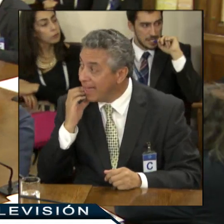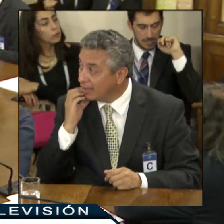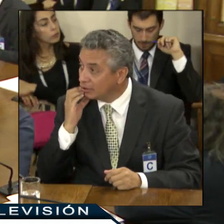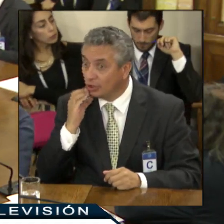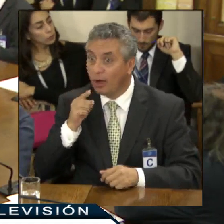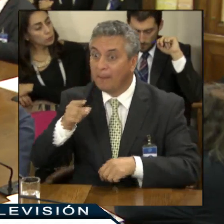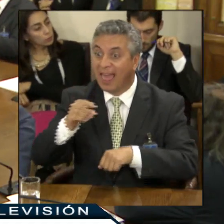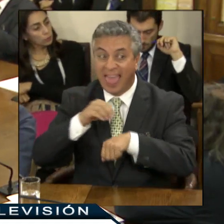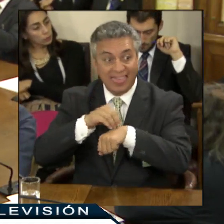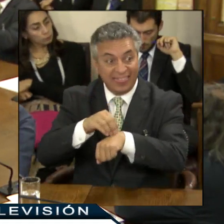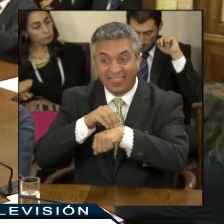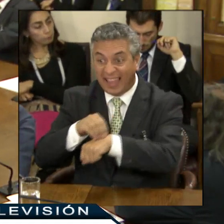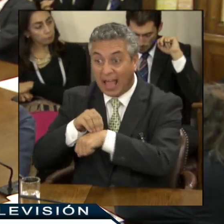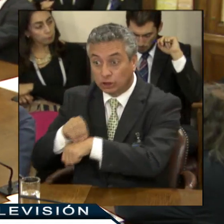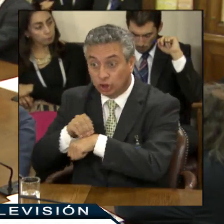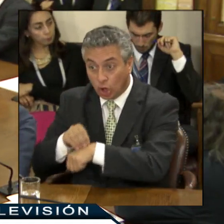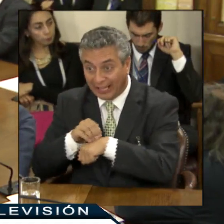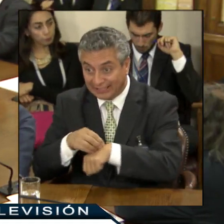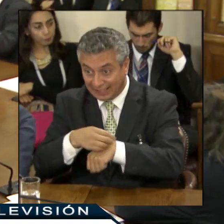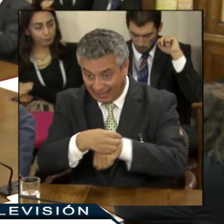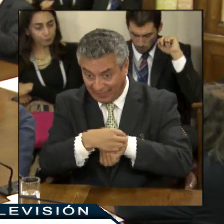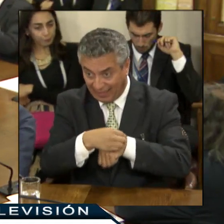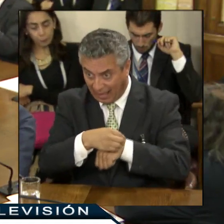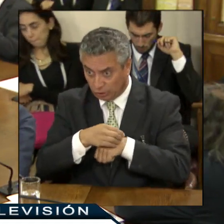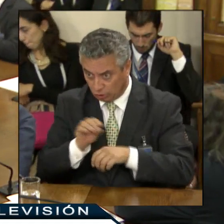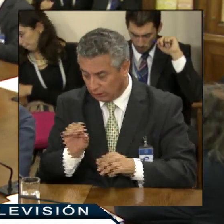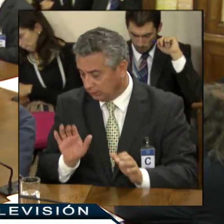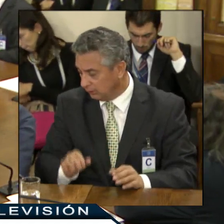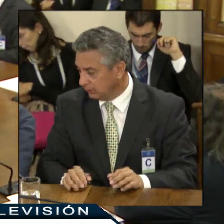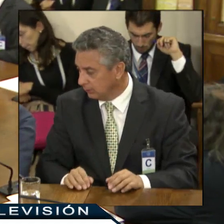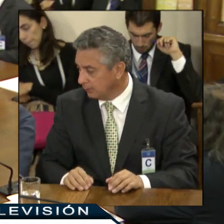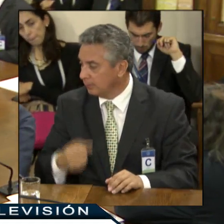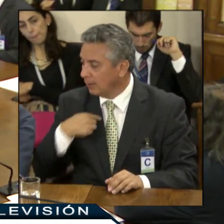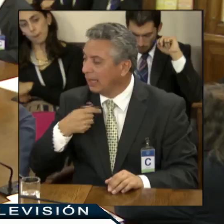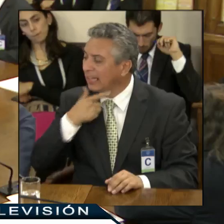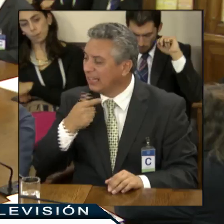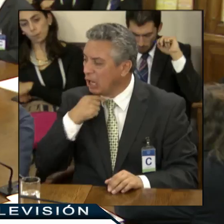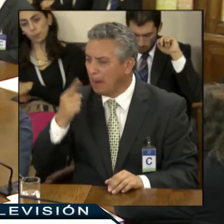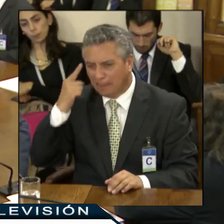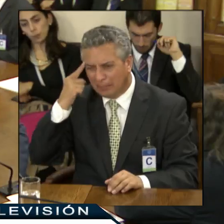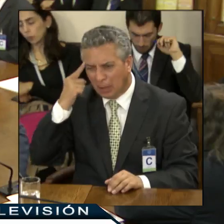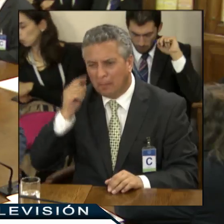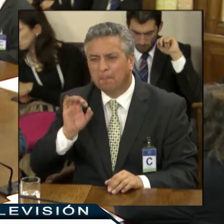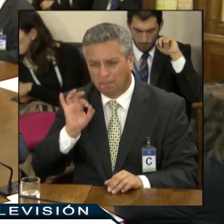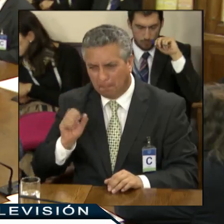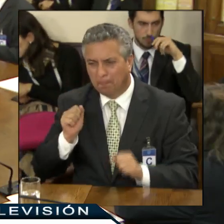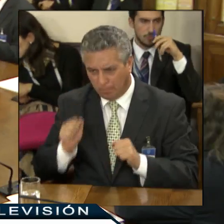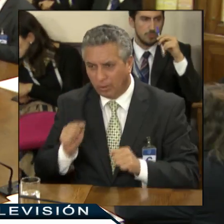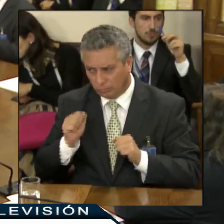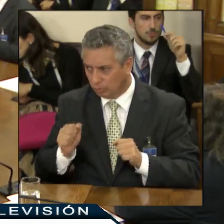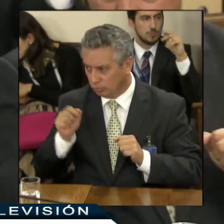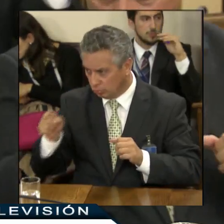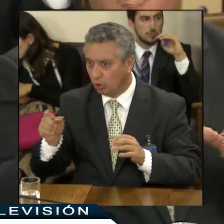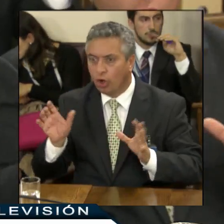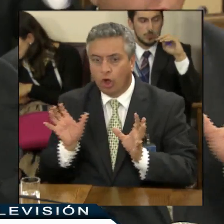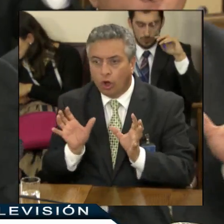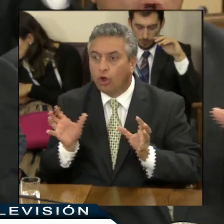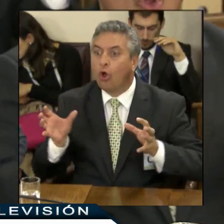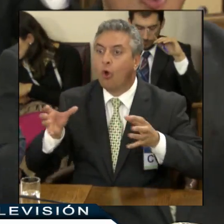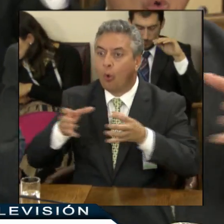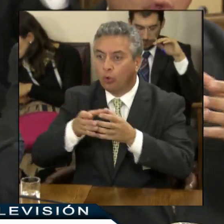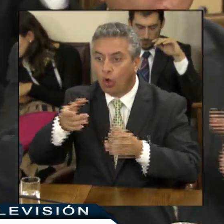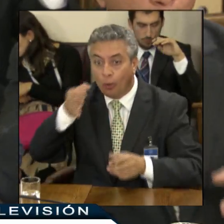indicaciones eh creo que perfectamente podemos incluir el conjunto de